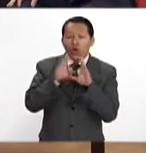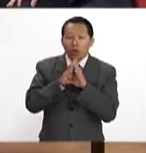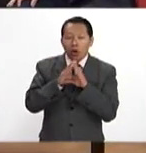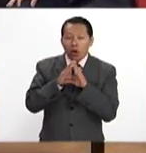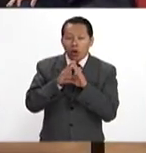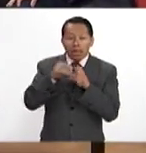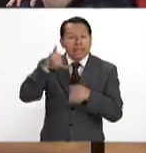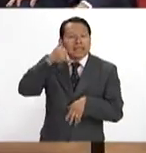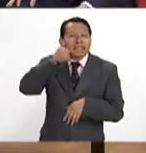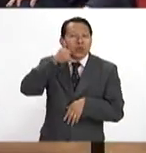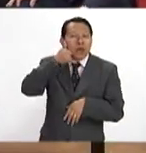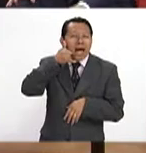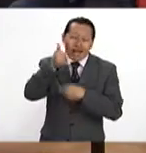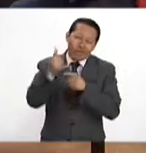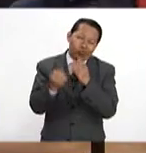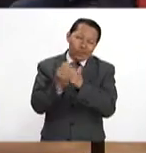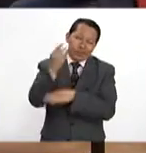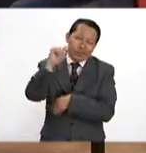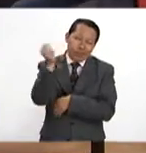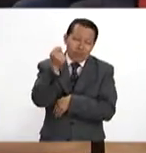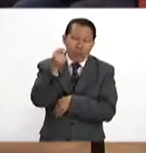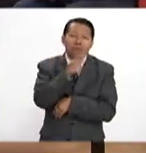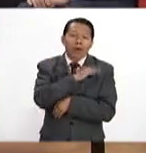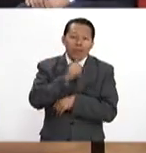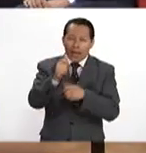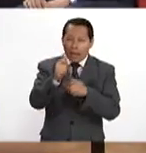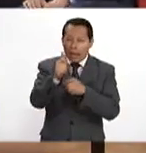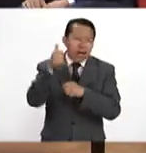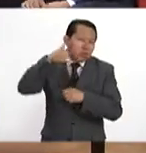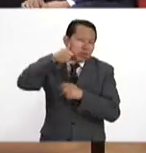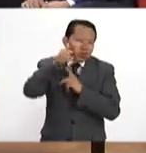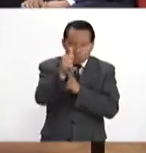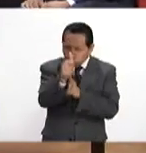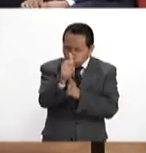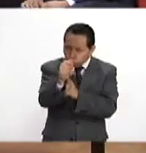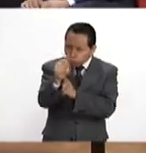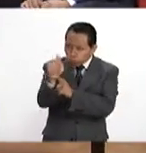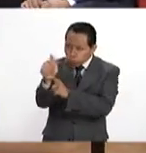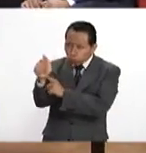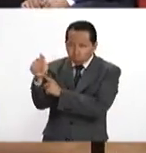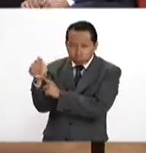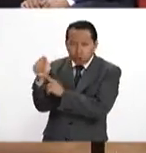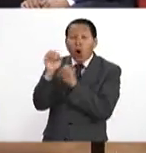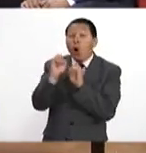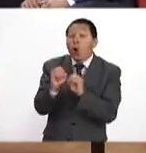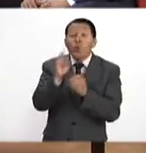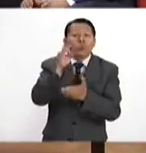con celular ya con las nuevas tecnologías o son ya estas cámaras profesionales? Y